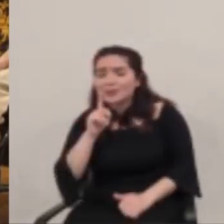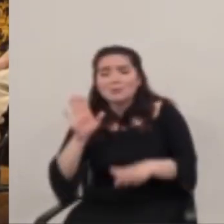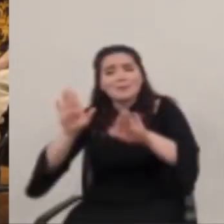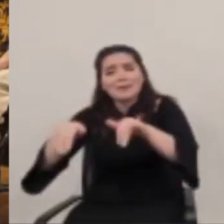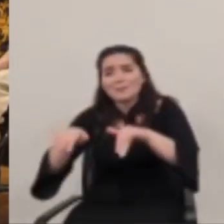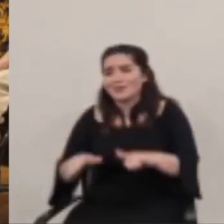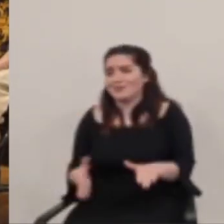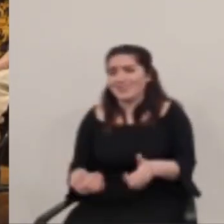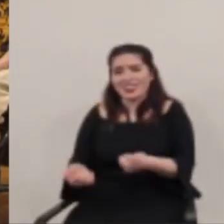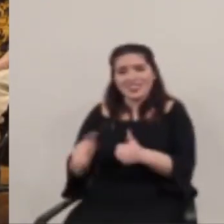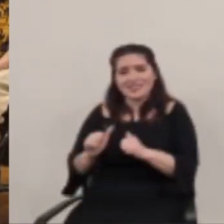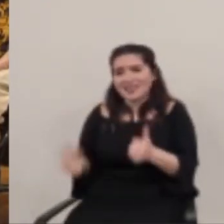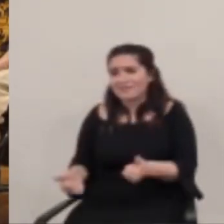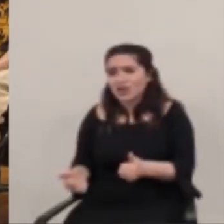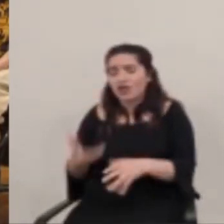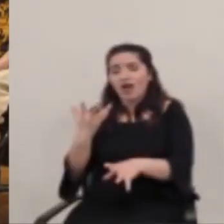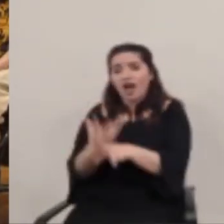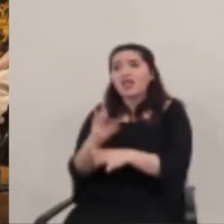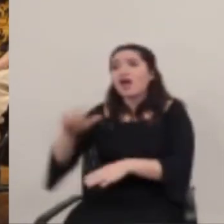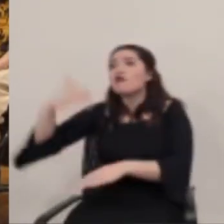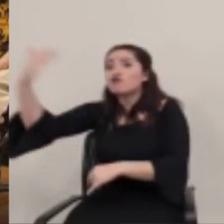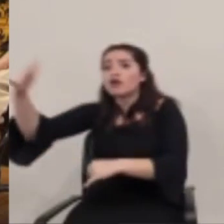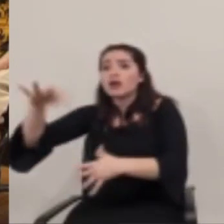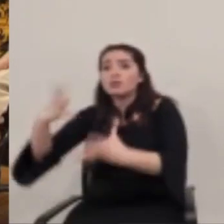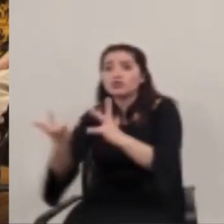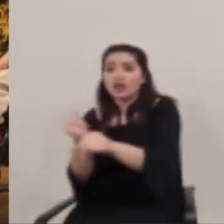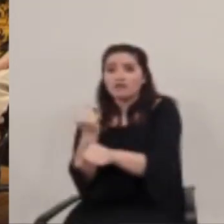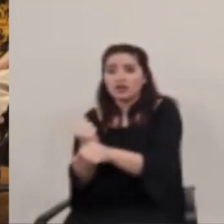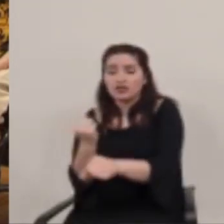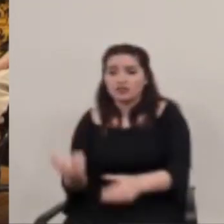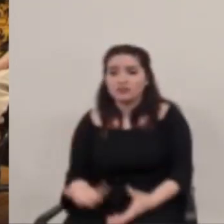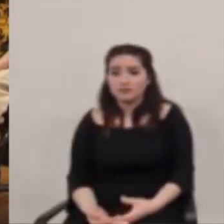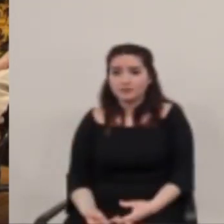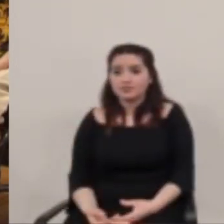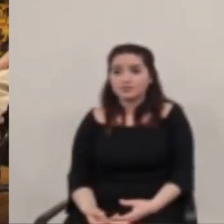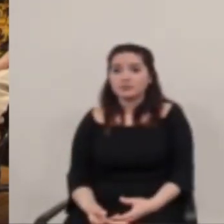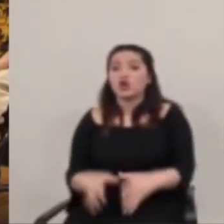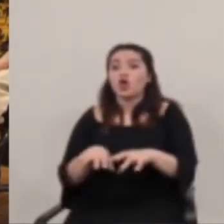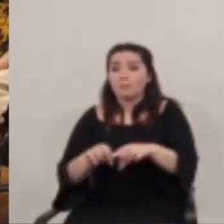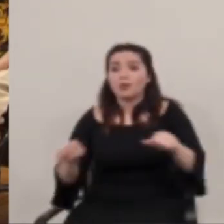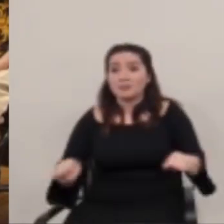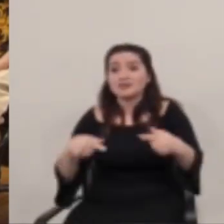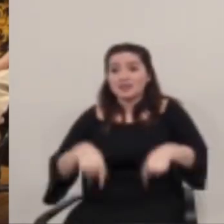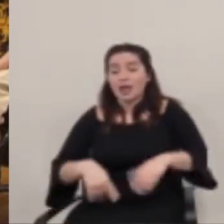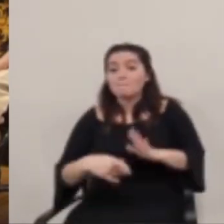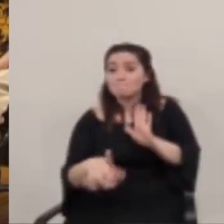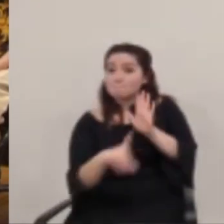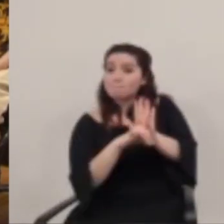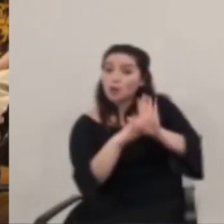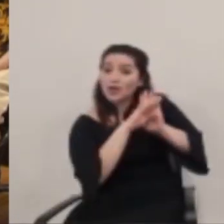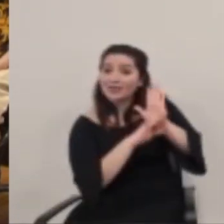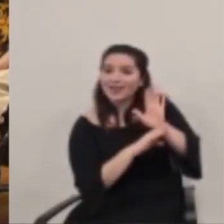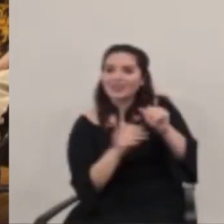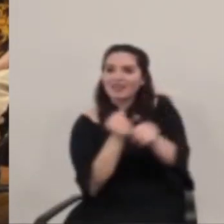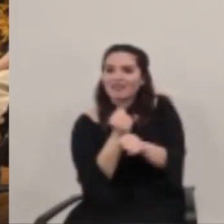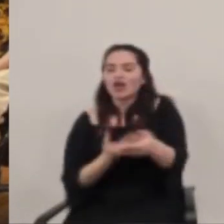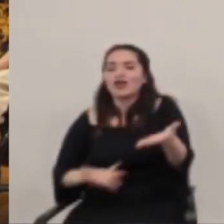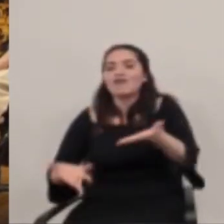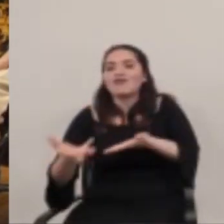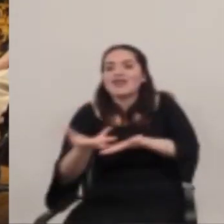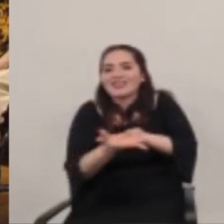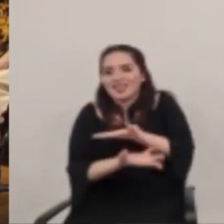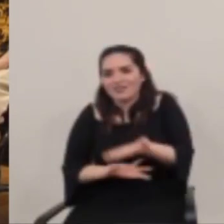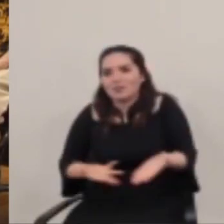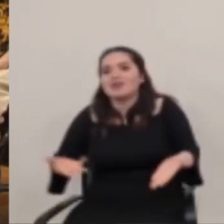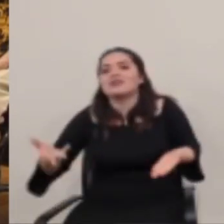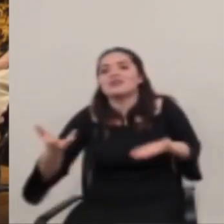desafíos que existen a nivel de la inclusión laboral, y también ahí el compromiso a partir de esta política es trabajar colaborativamente para ir difundiendo